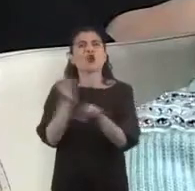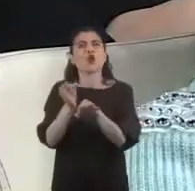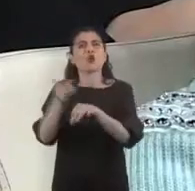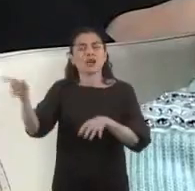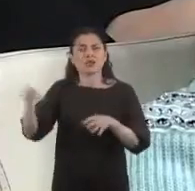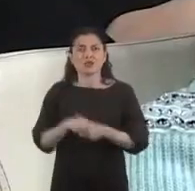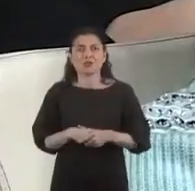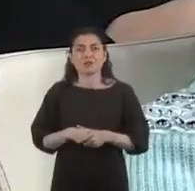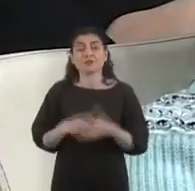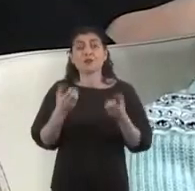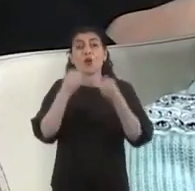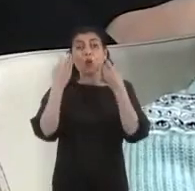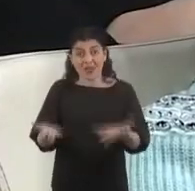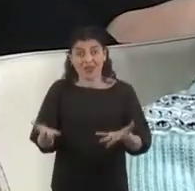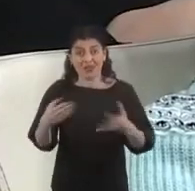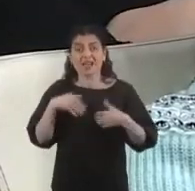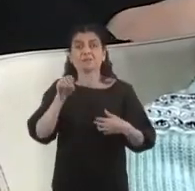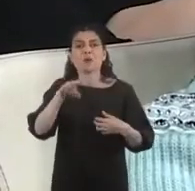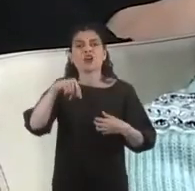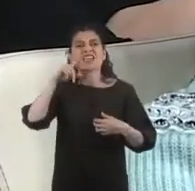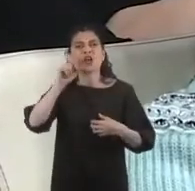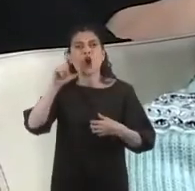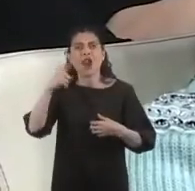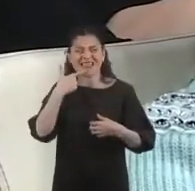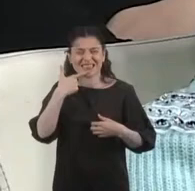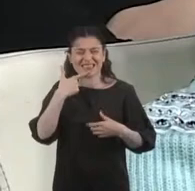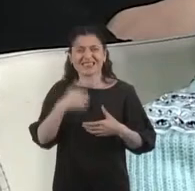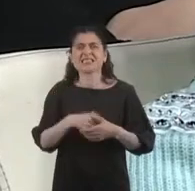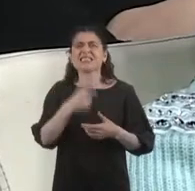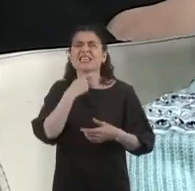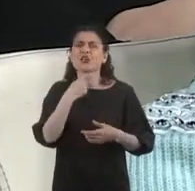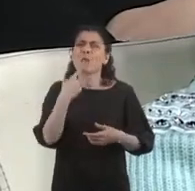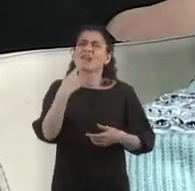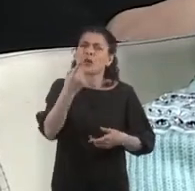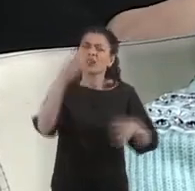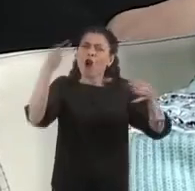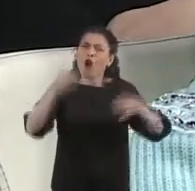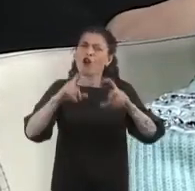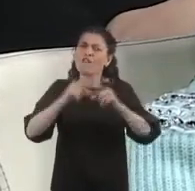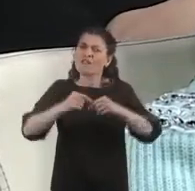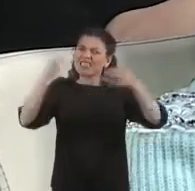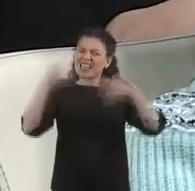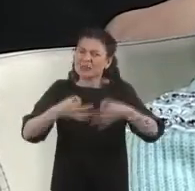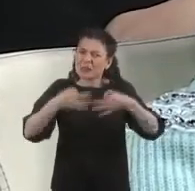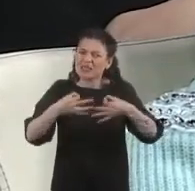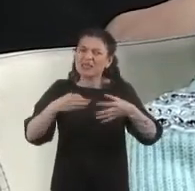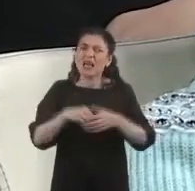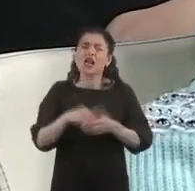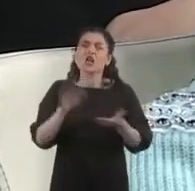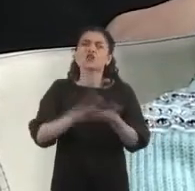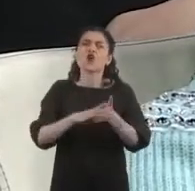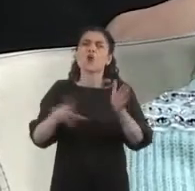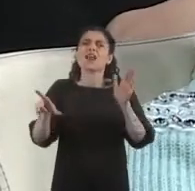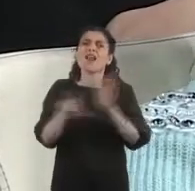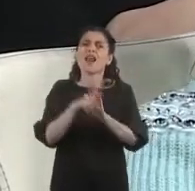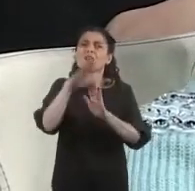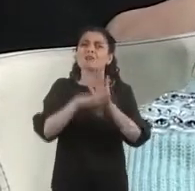nombre es Nicolás. ¿Cómo andás? Quería consultarte puntualmente, hoy es un día particular con respecto a la ley